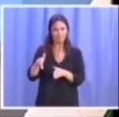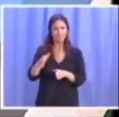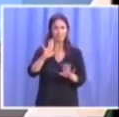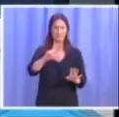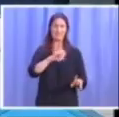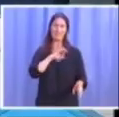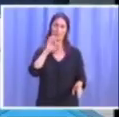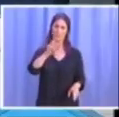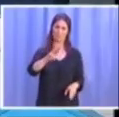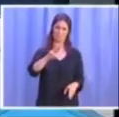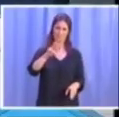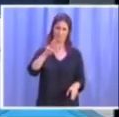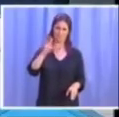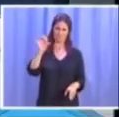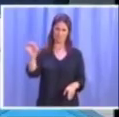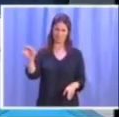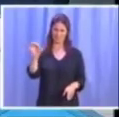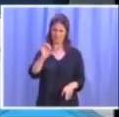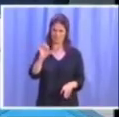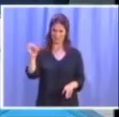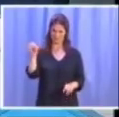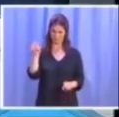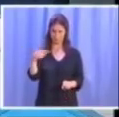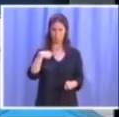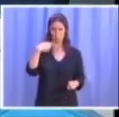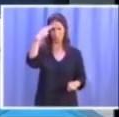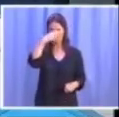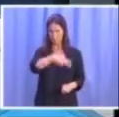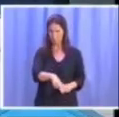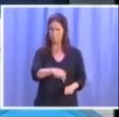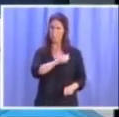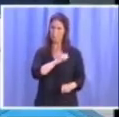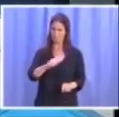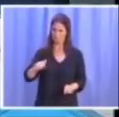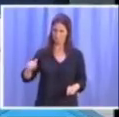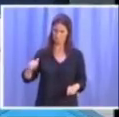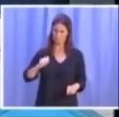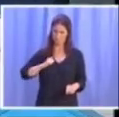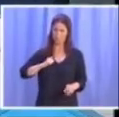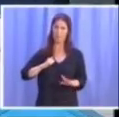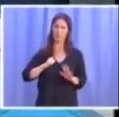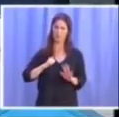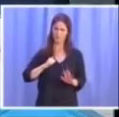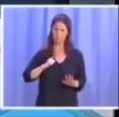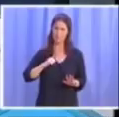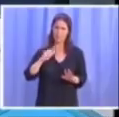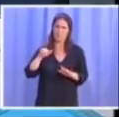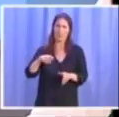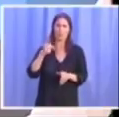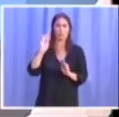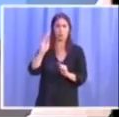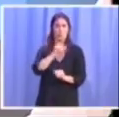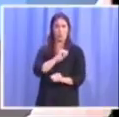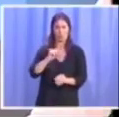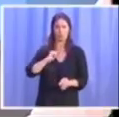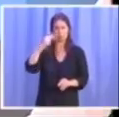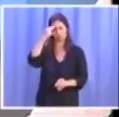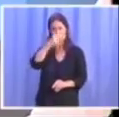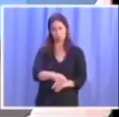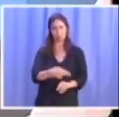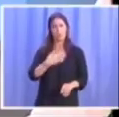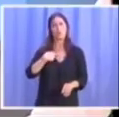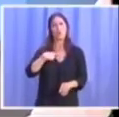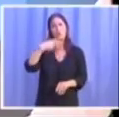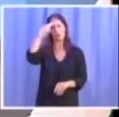Señor Pérez, yo respeto la propiedad privada, especialmente la de los particulares, y respeto las